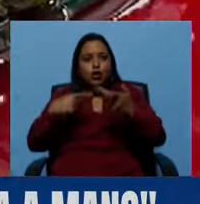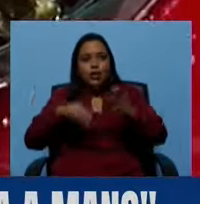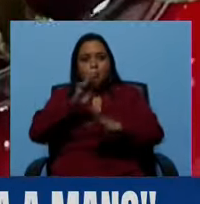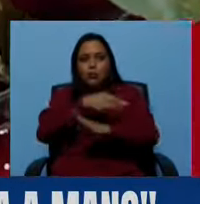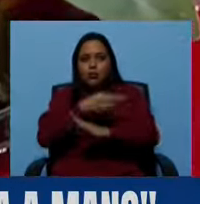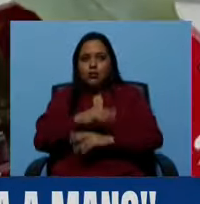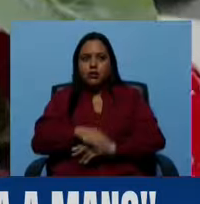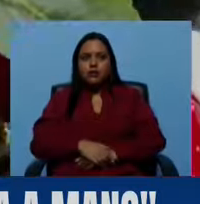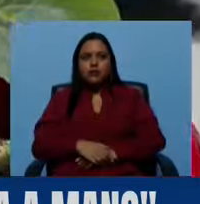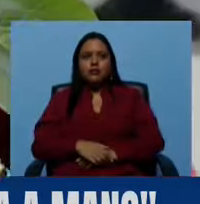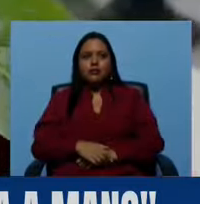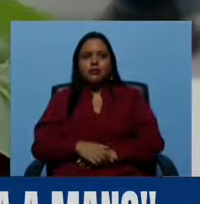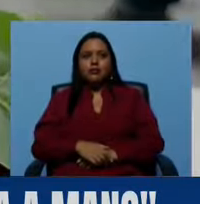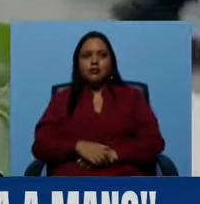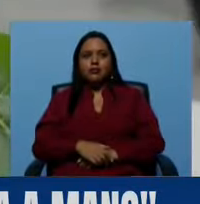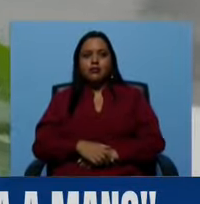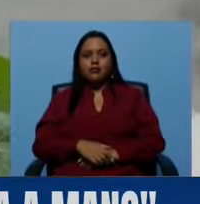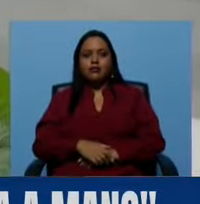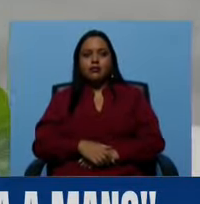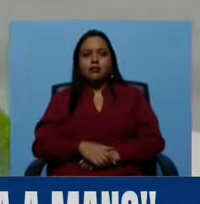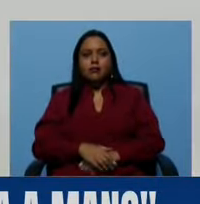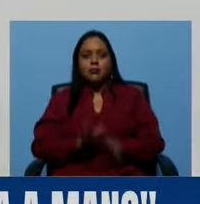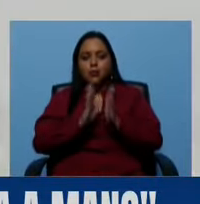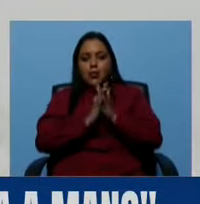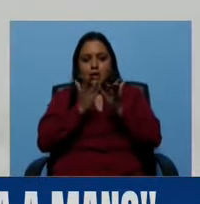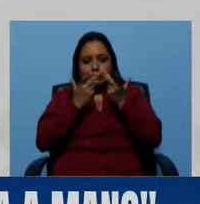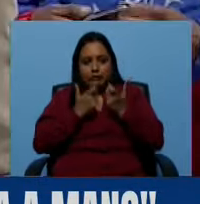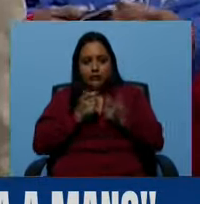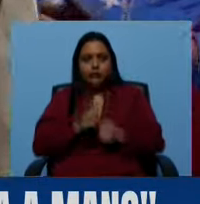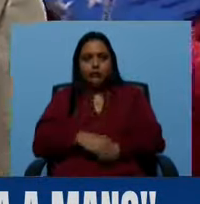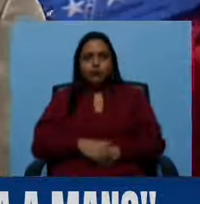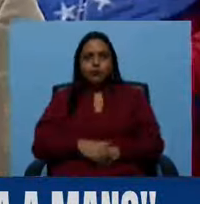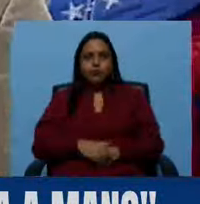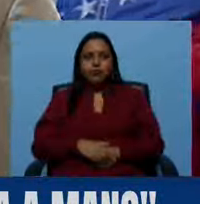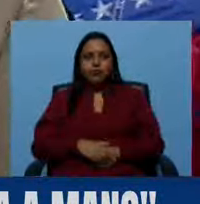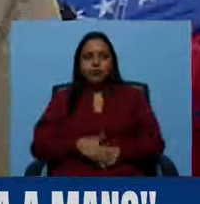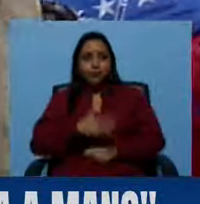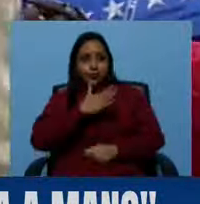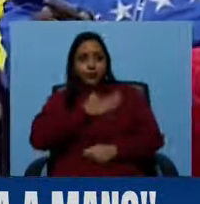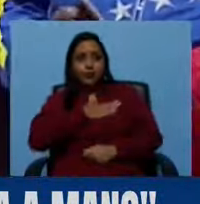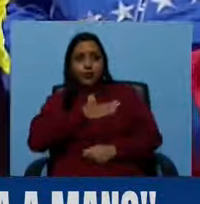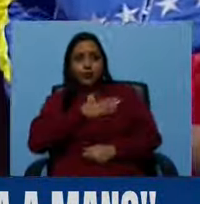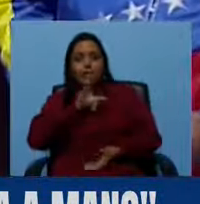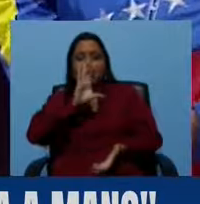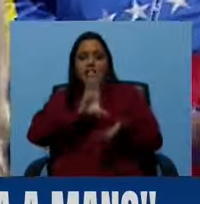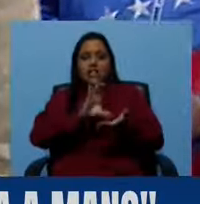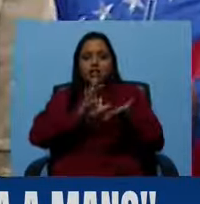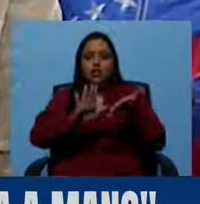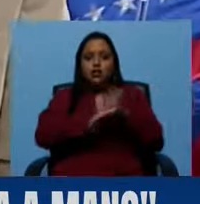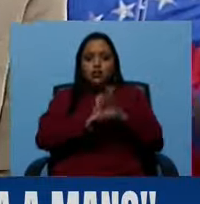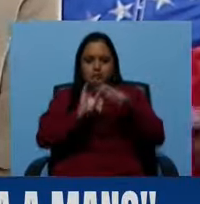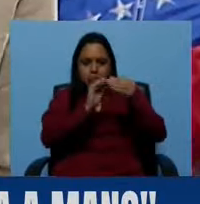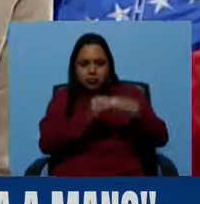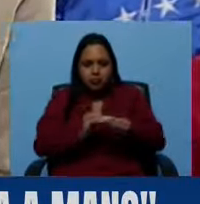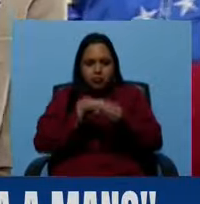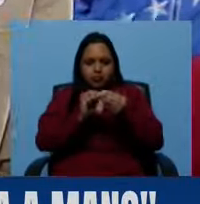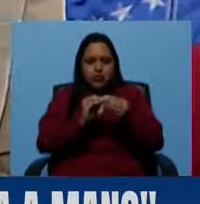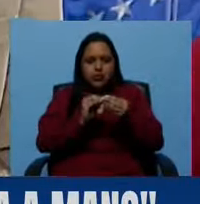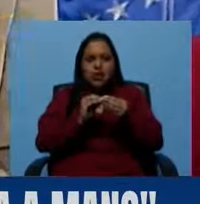musicales. Cuéntanos. Bueno, yo represento el Centro de Formación de Lutería Jacinto